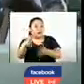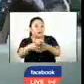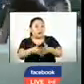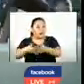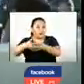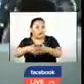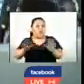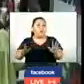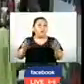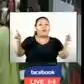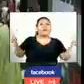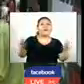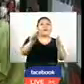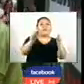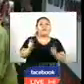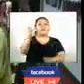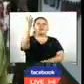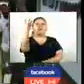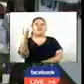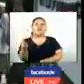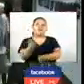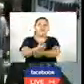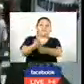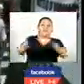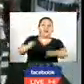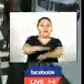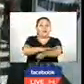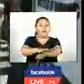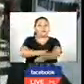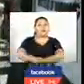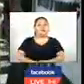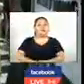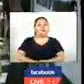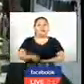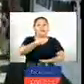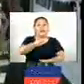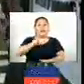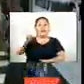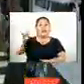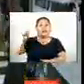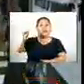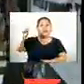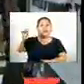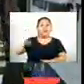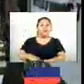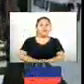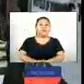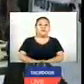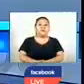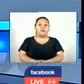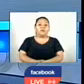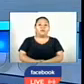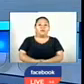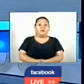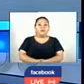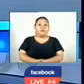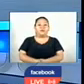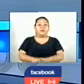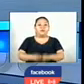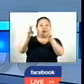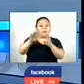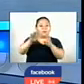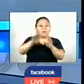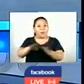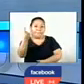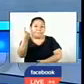celebración del día de la emancipación jose perralete voz de américa miami en otros temas